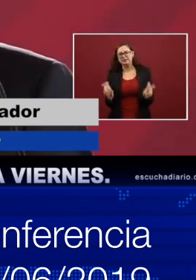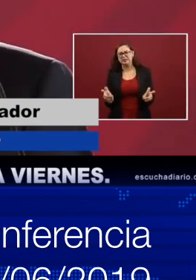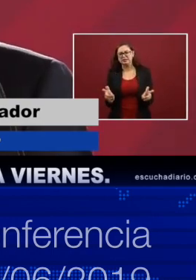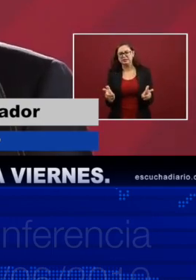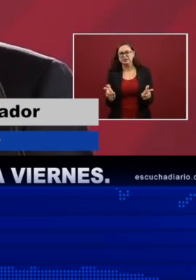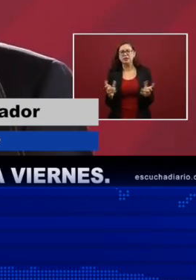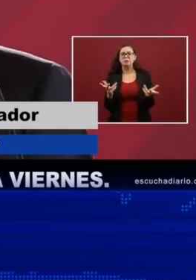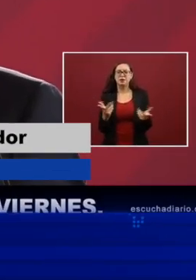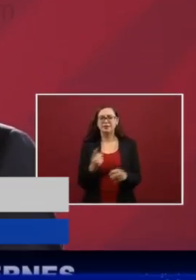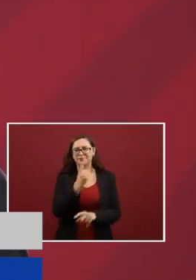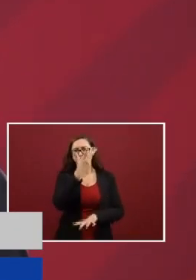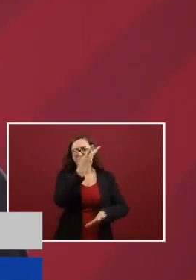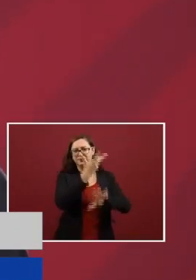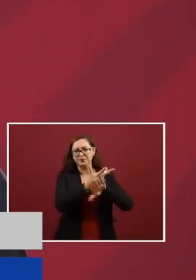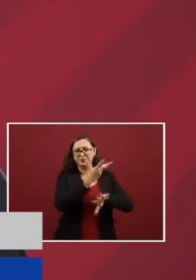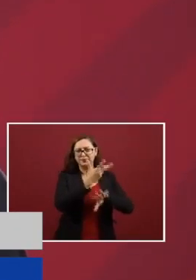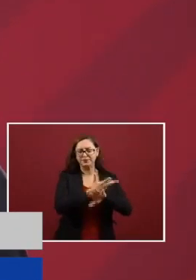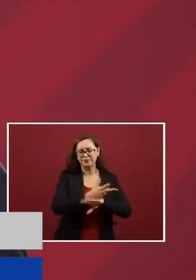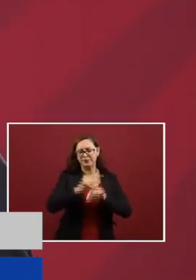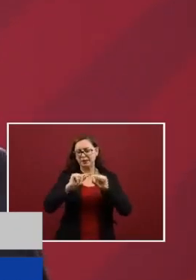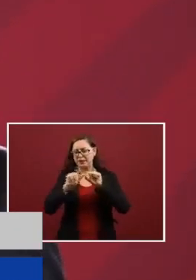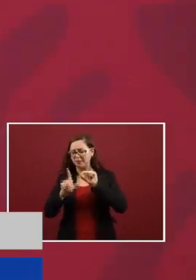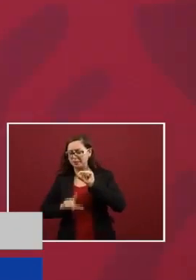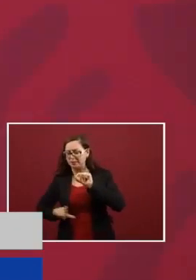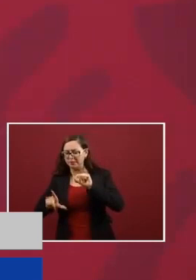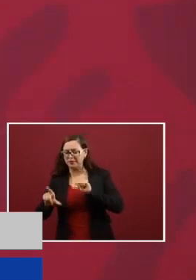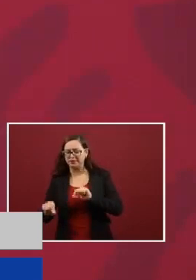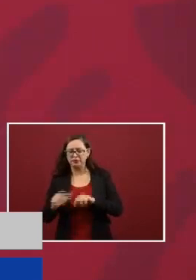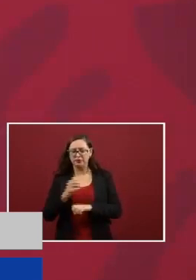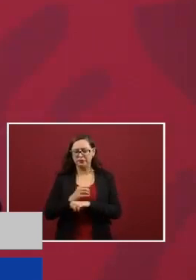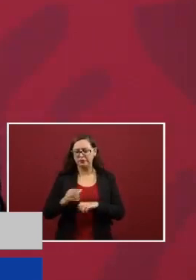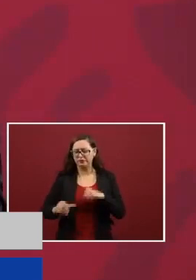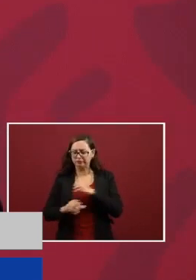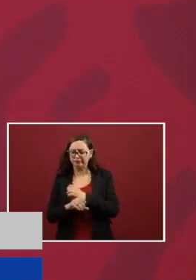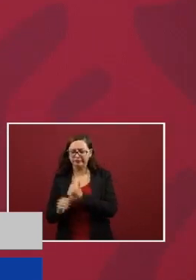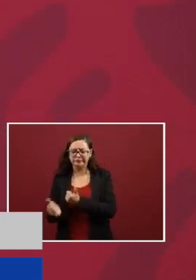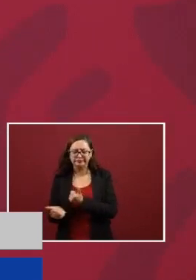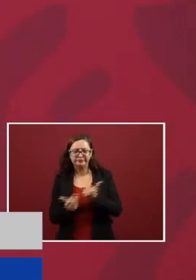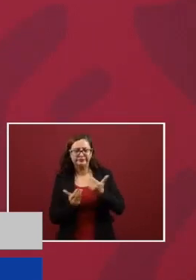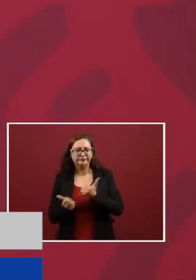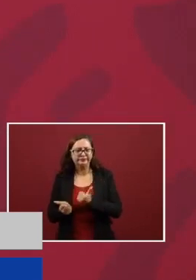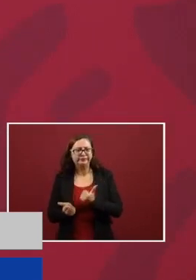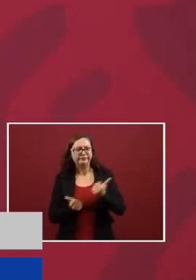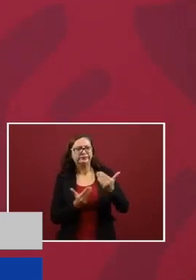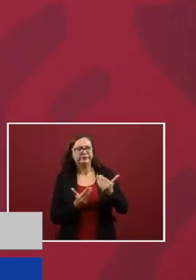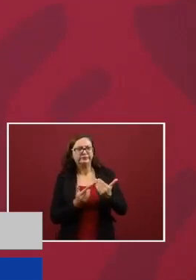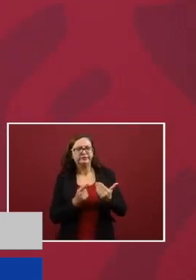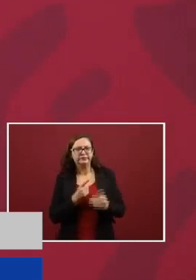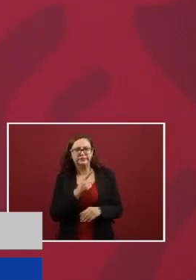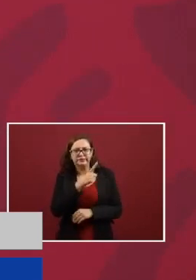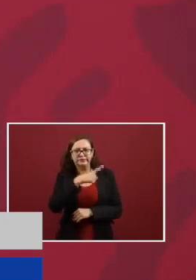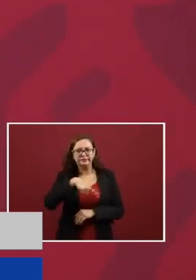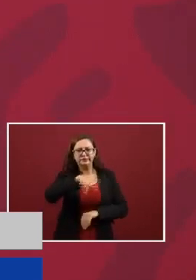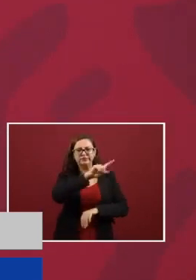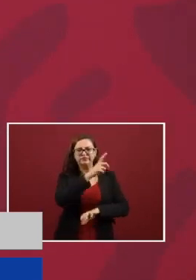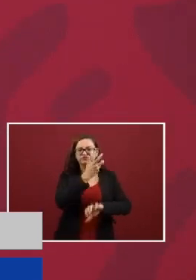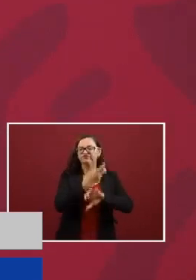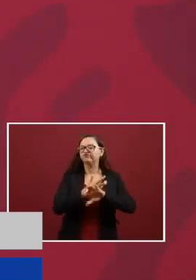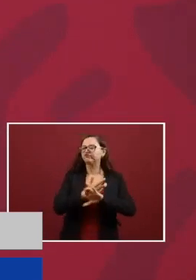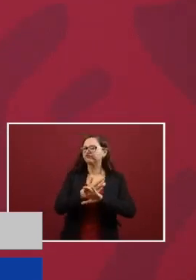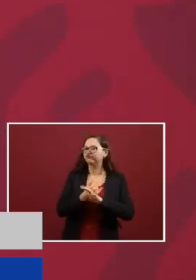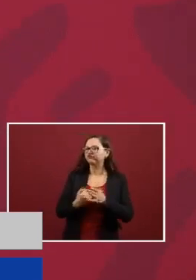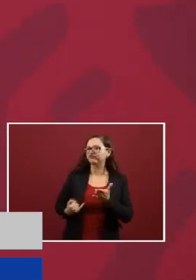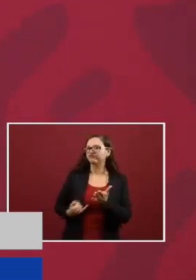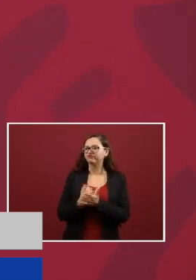los aranceles. El día de hoy el presidente informa que se vivieron 10 días complicados por la decisión unilateral del cobro de aranceles